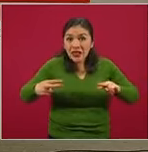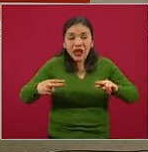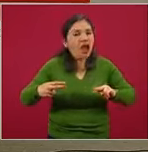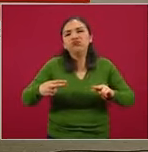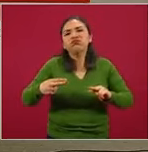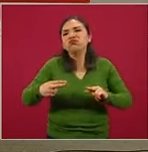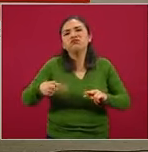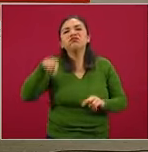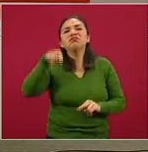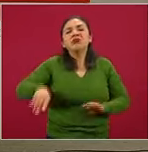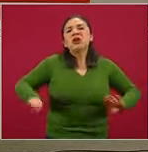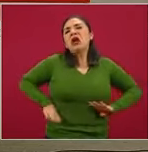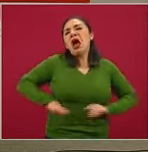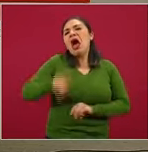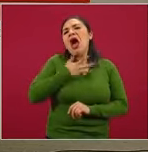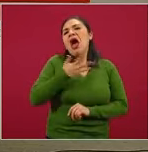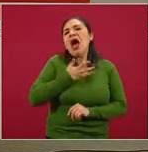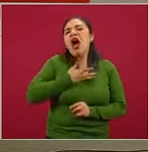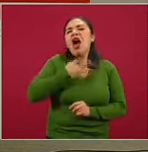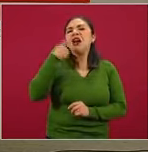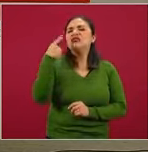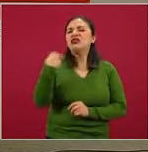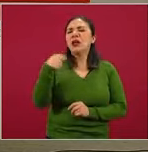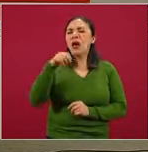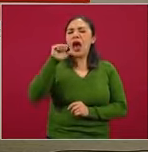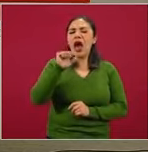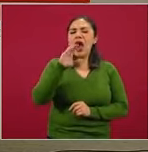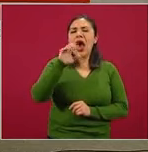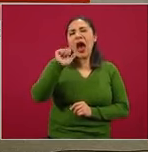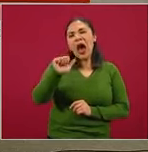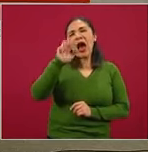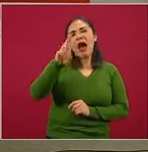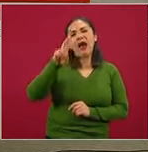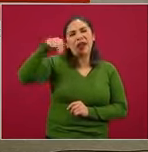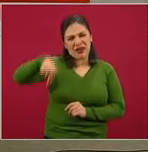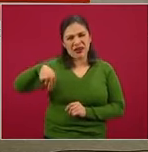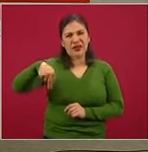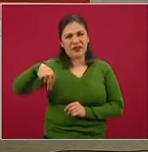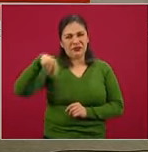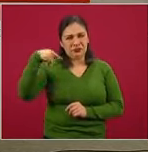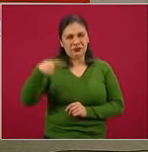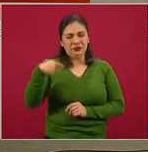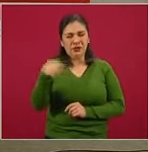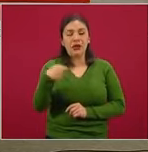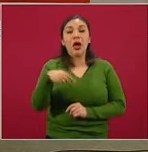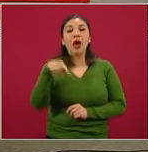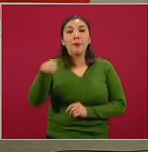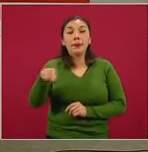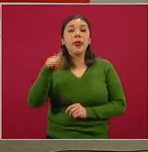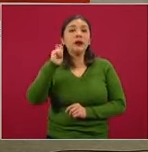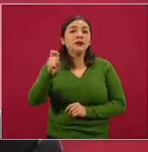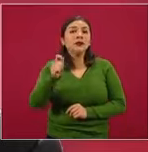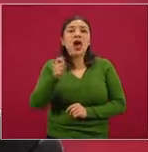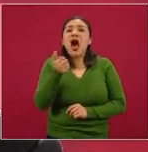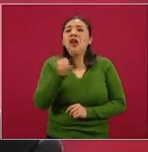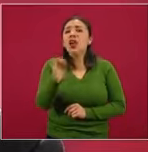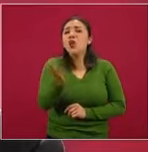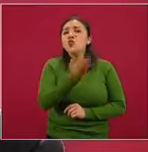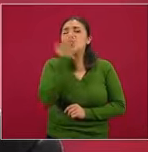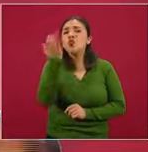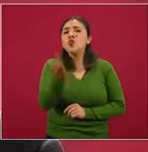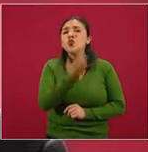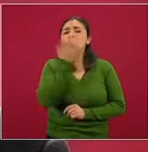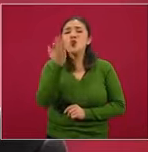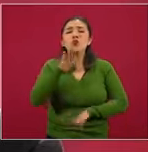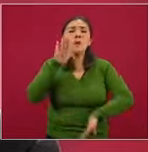está constituido de una sustancia que se llama ácido ribonucleico y son evolutivamente más